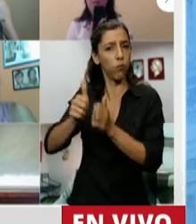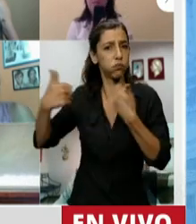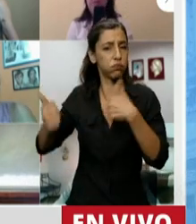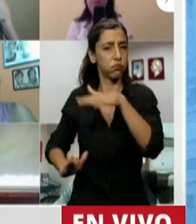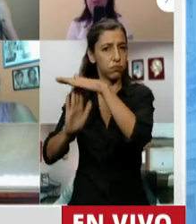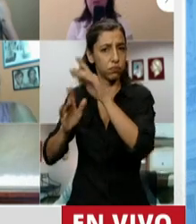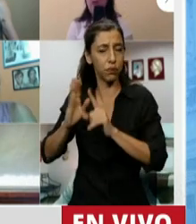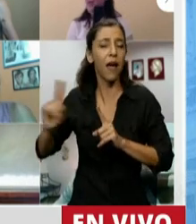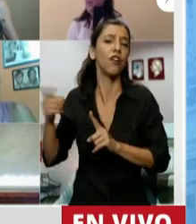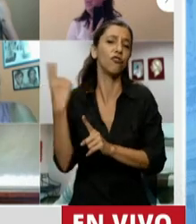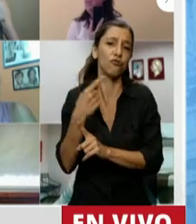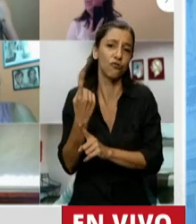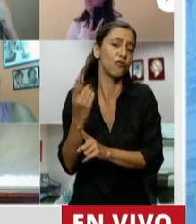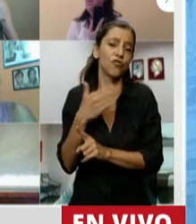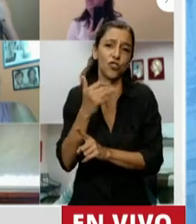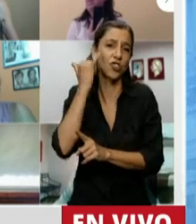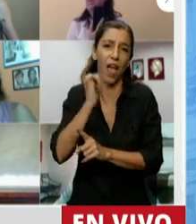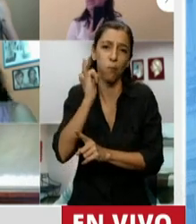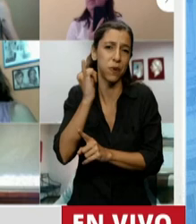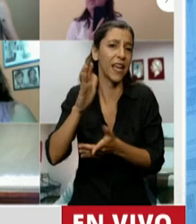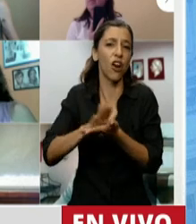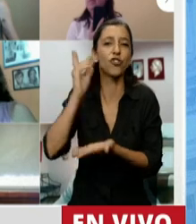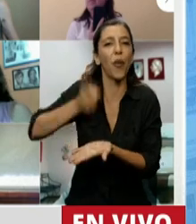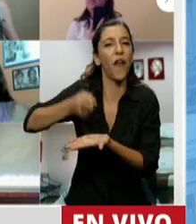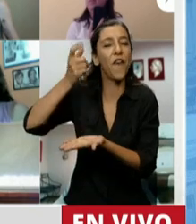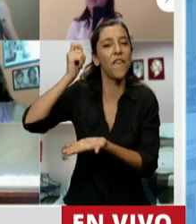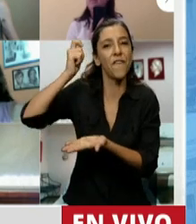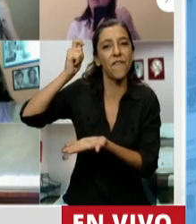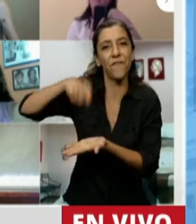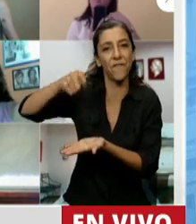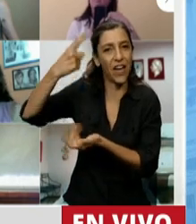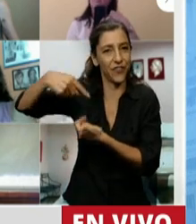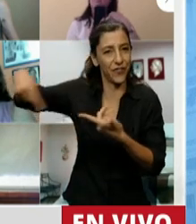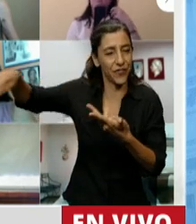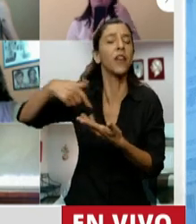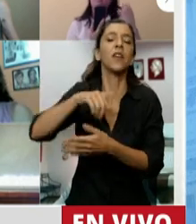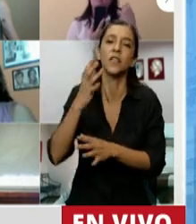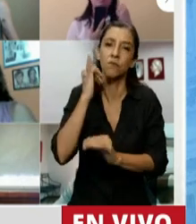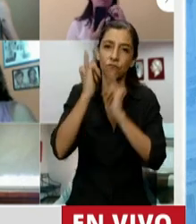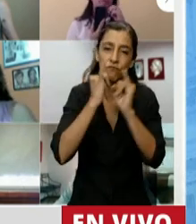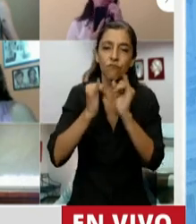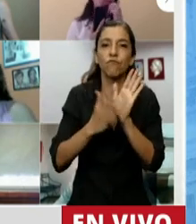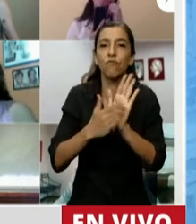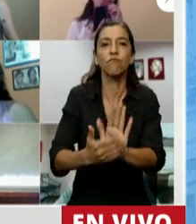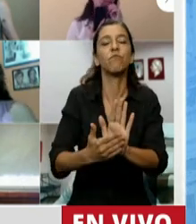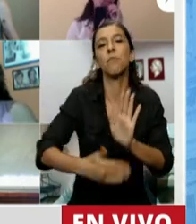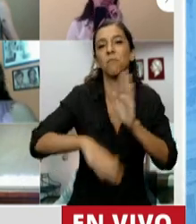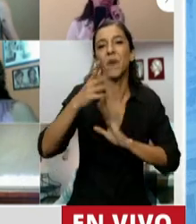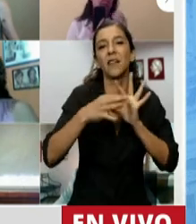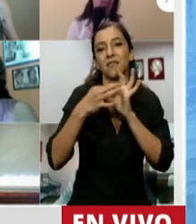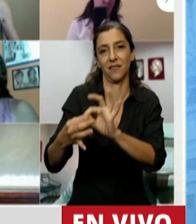tan mencionado, del año 2007, cuando dispuso que se reajuste el haber jubilatorio de quien reclamaba considerando la variación de los